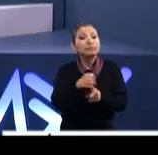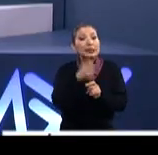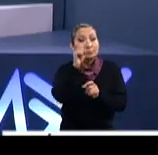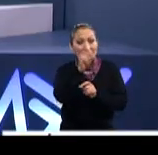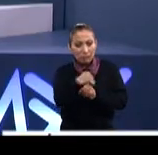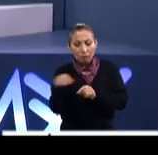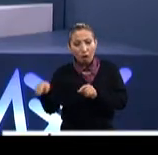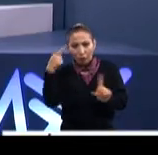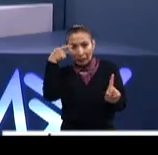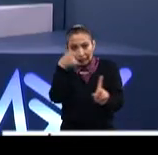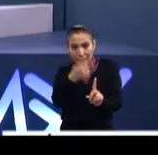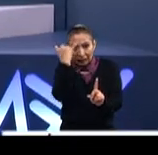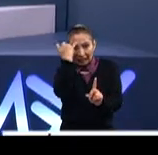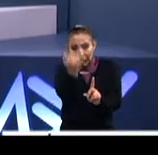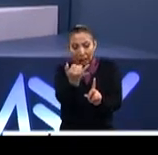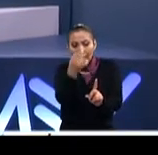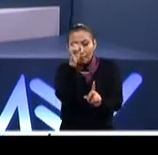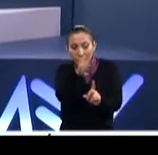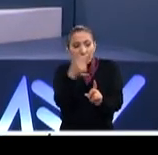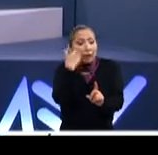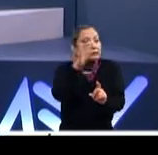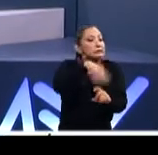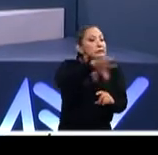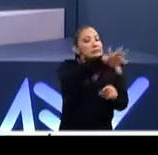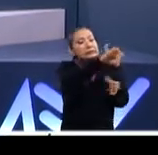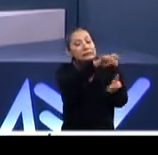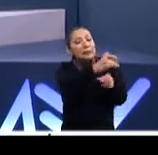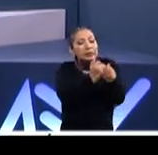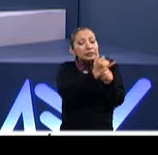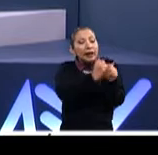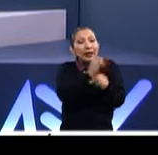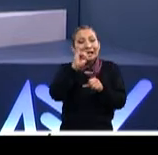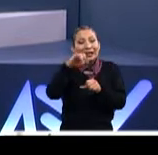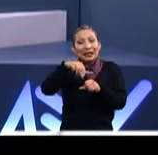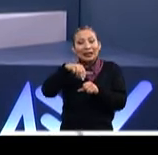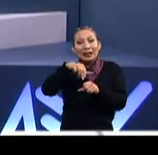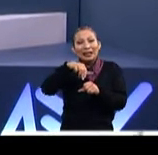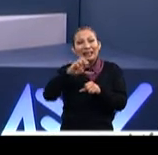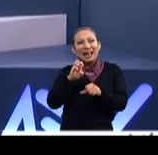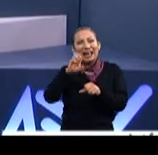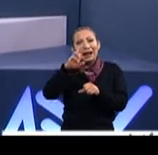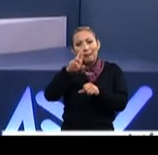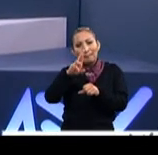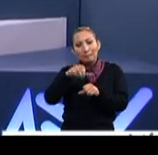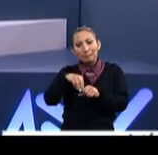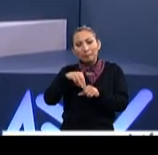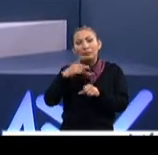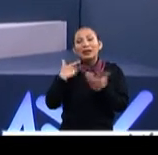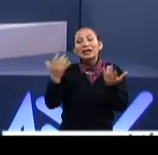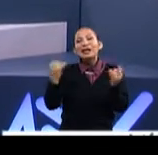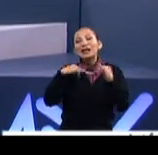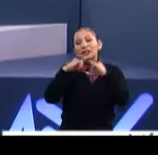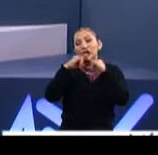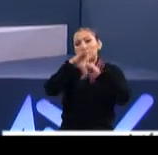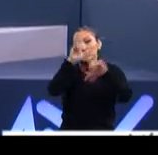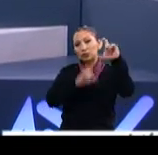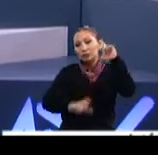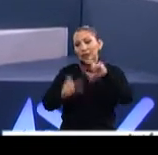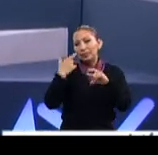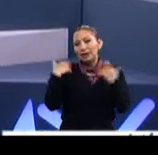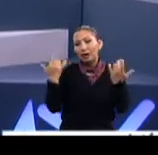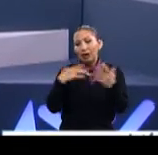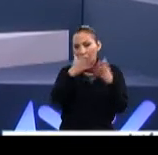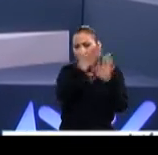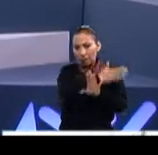con esa idea en mente se creó el INERM, el Instituto Nacional de Estudios de la Revolución Mexicana, de